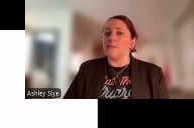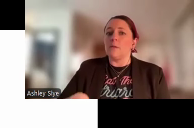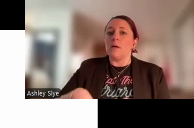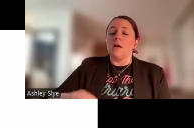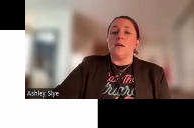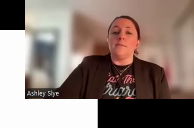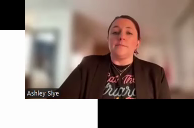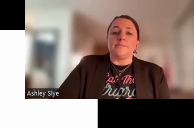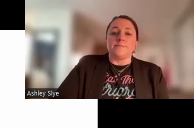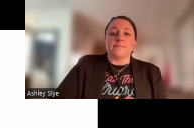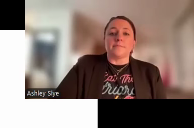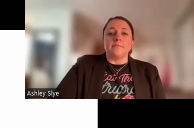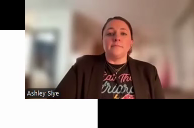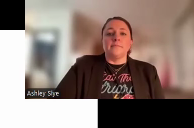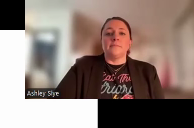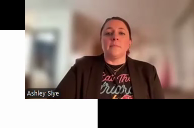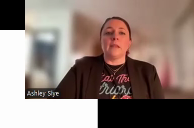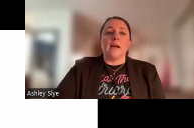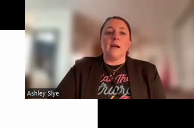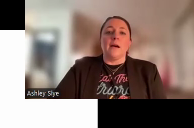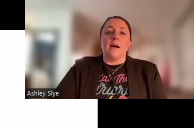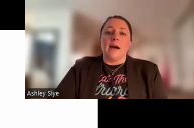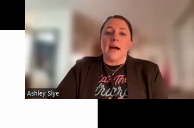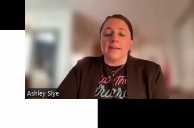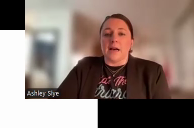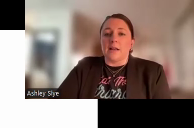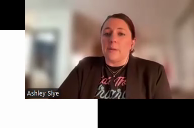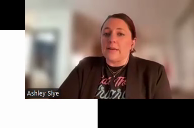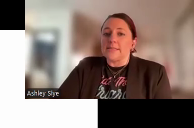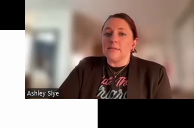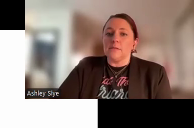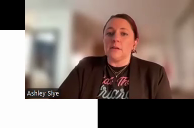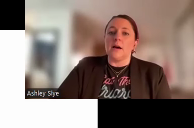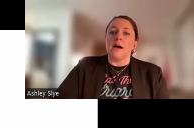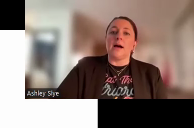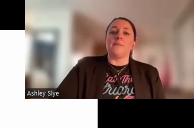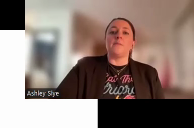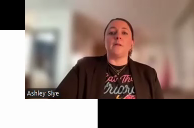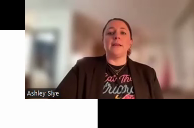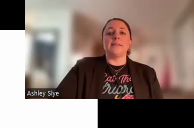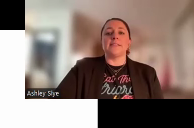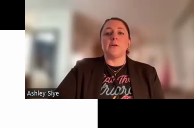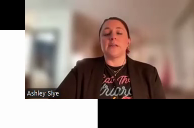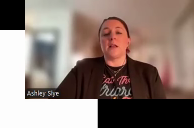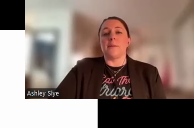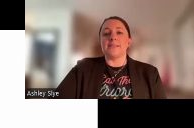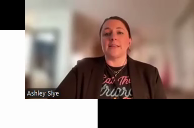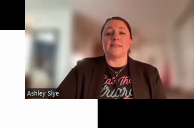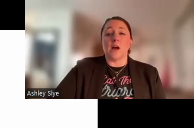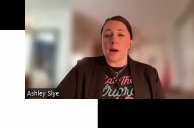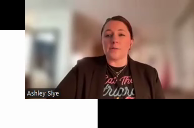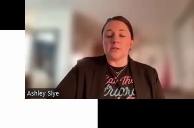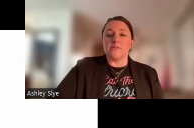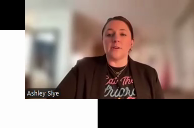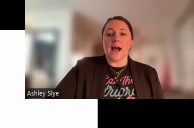los sobrevivientes qué es lo que el plan cubre y qué es lo que se limita. En cuanto a la